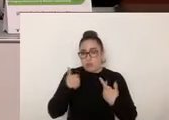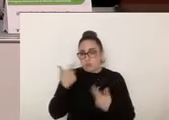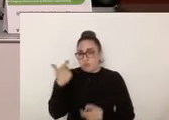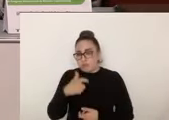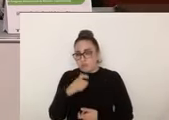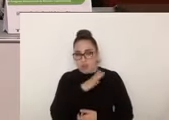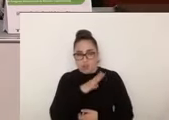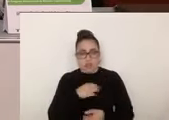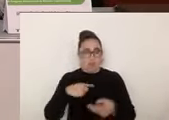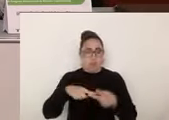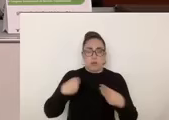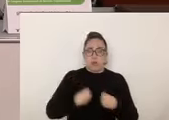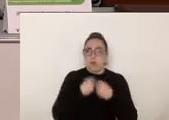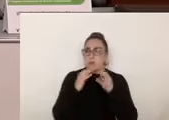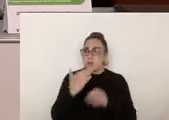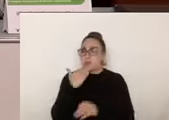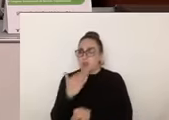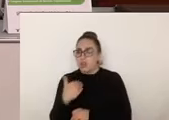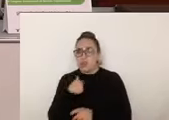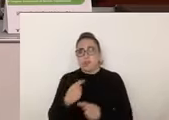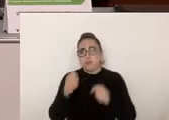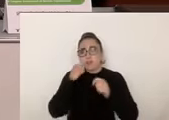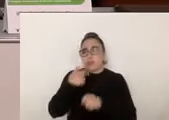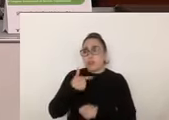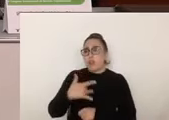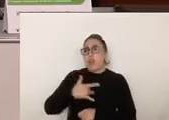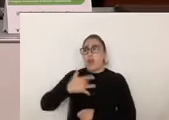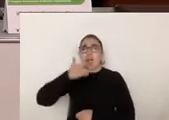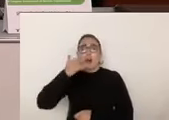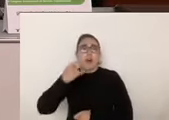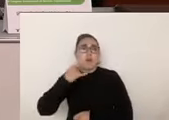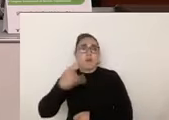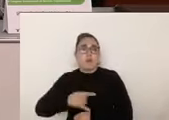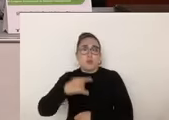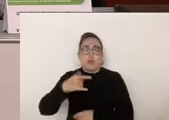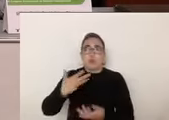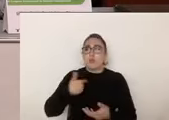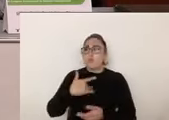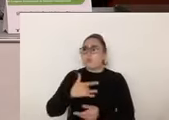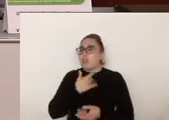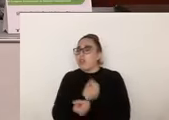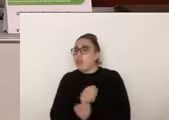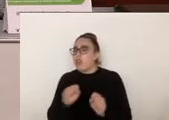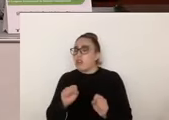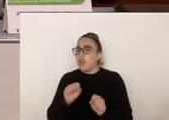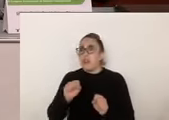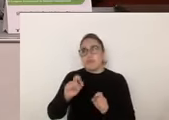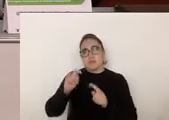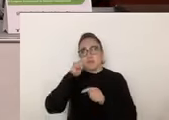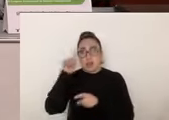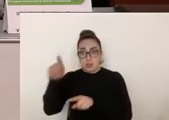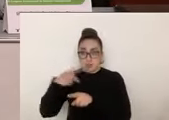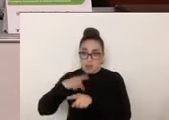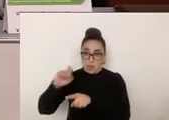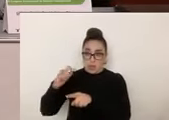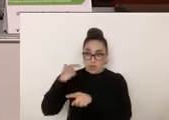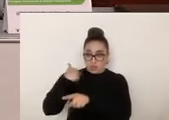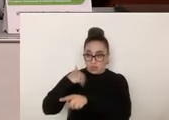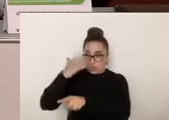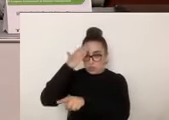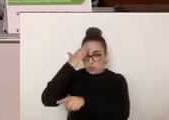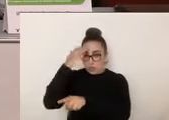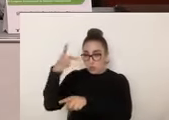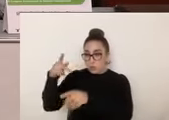o porque se lo quiero quitar porque es la nueva pareja de mi antigua pareja y entonces le estoy quitando, ¿no?, cosas que a él le gustan de su